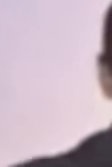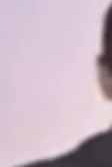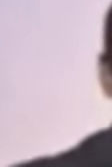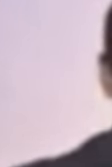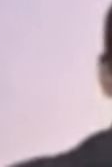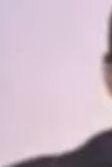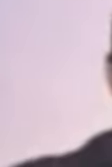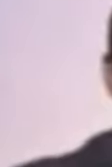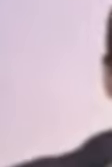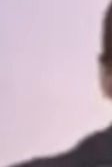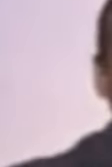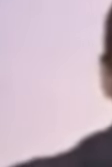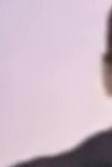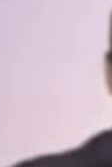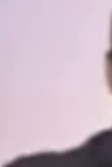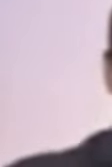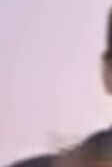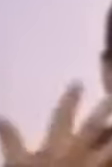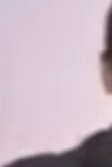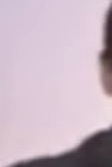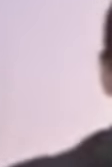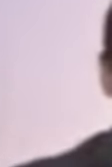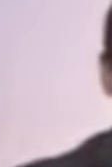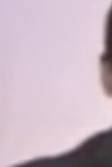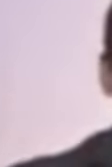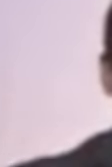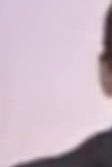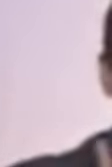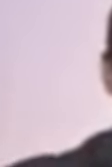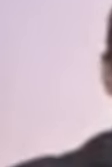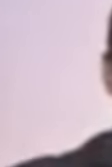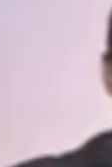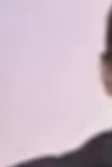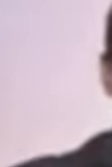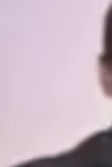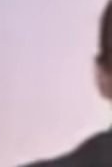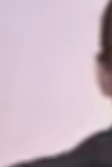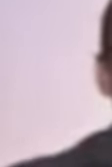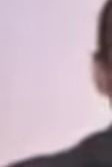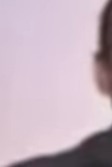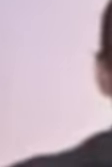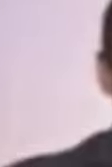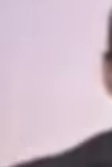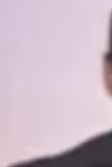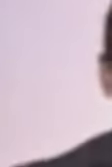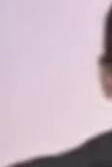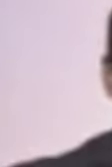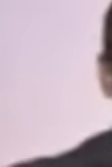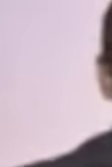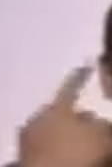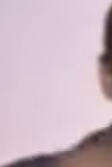y dialogar con los gremios empresariales y puedan argumentar, donde universidades públicas y privadas puedan